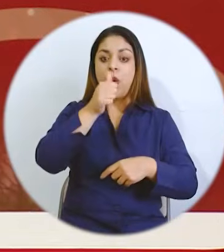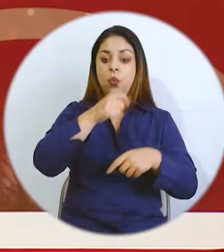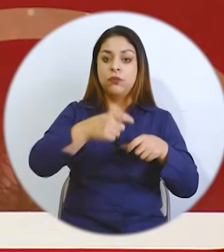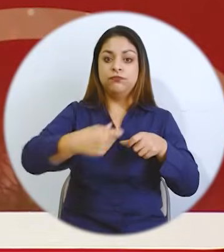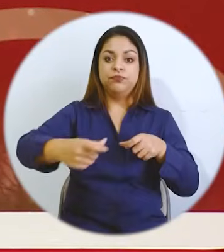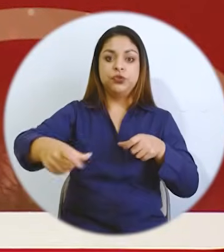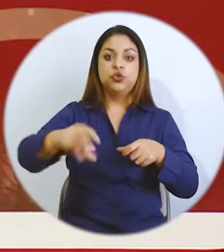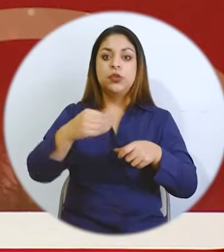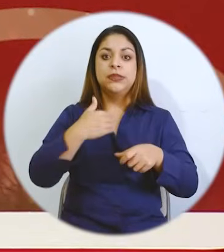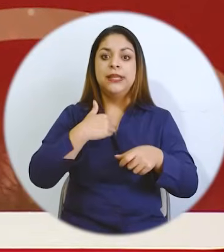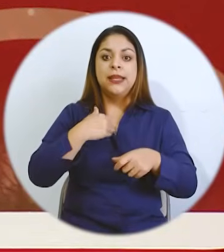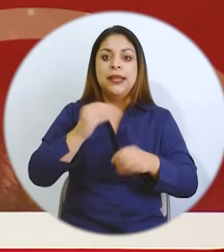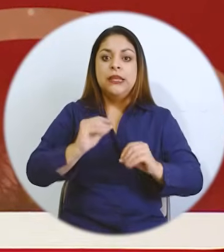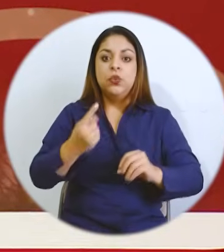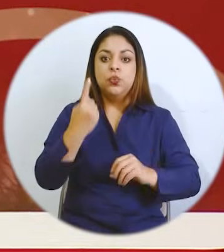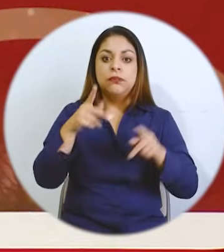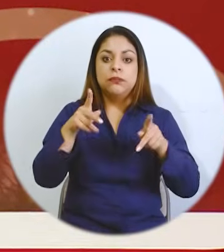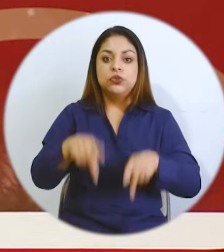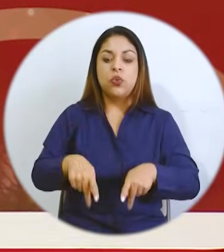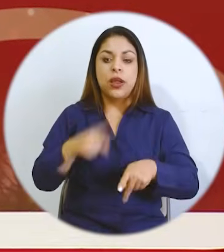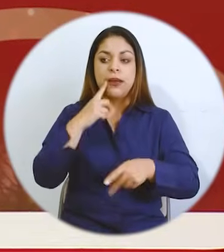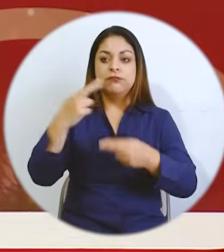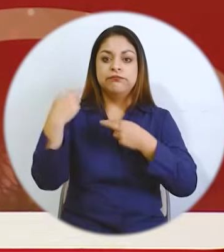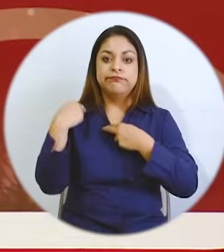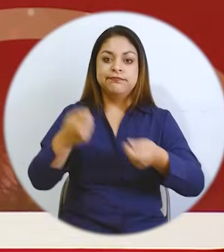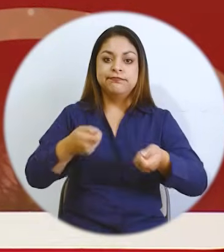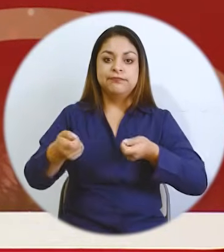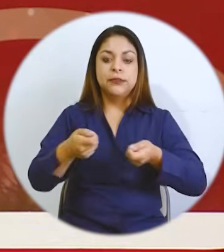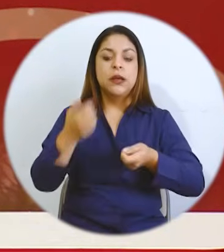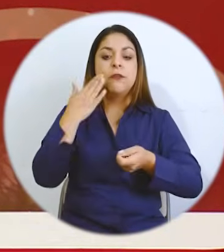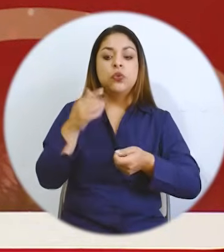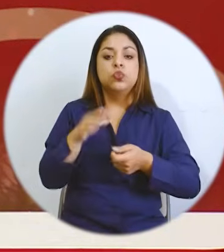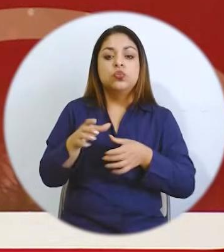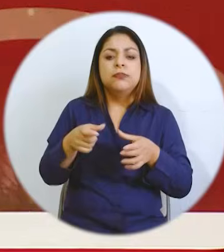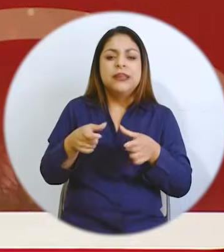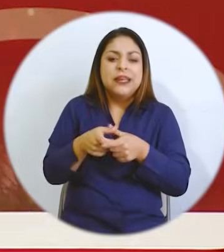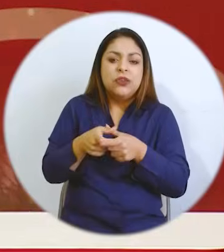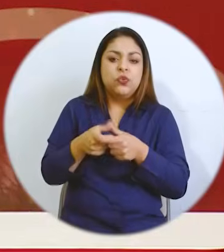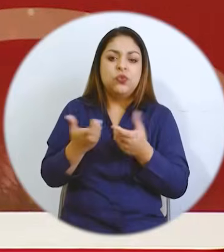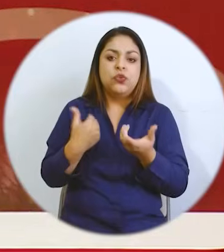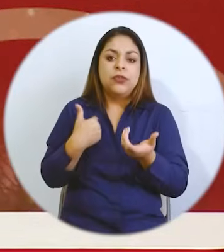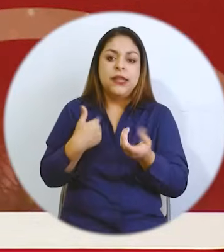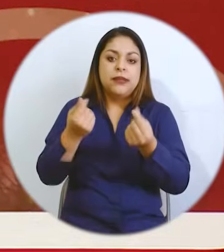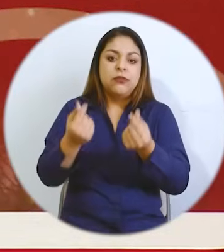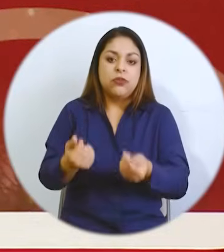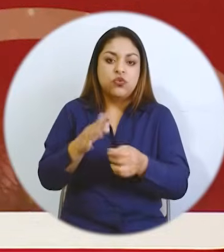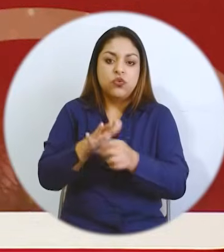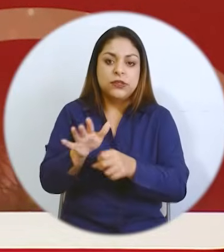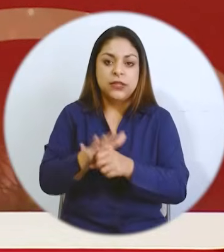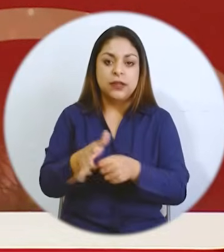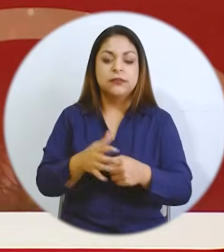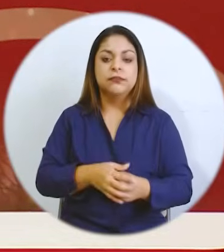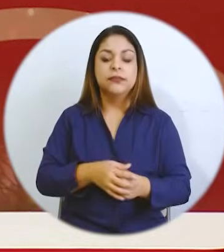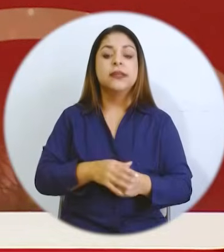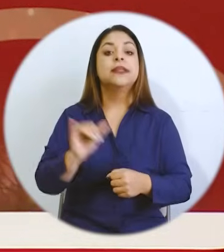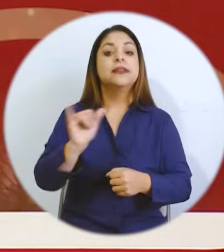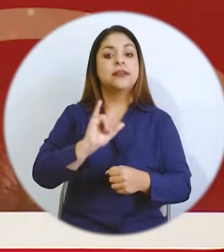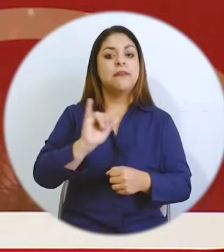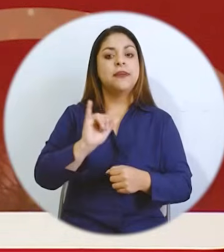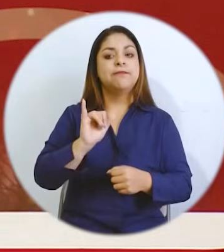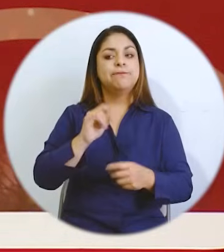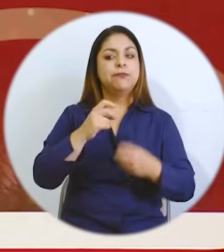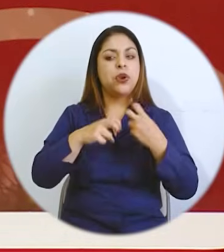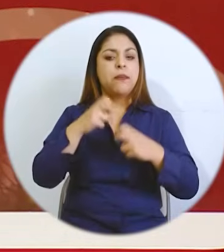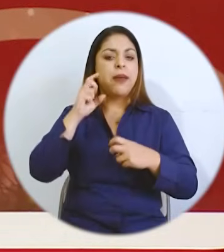siquiera tienen a una persona que se encargue de la administración, porque su tamaño y la cantidad de recursos que perciben no lo permite. Ahí también hay un tema de género que tenemos